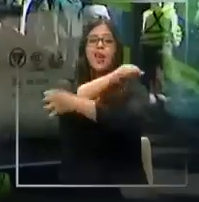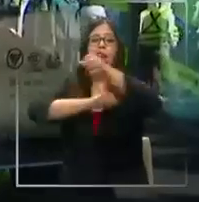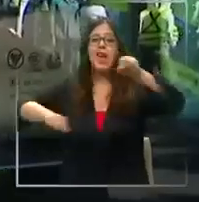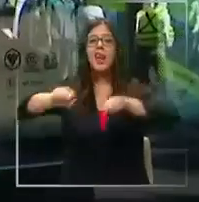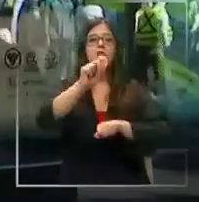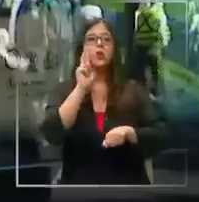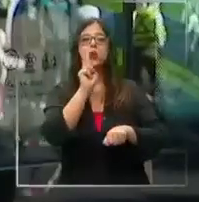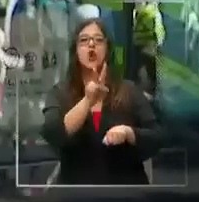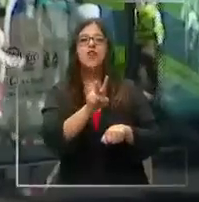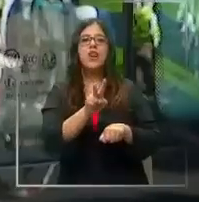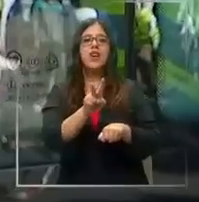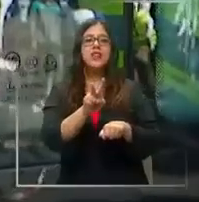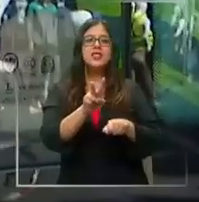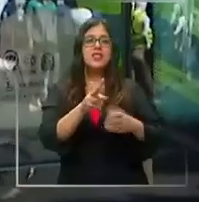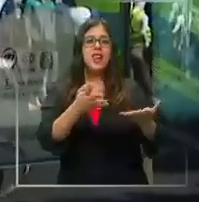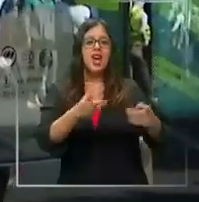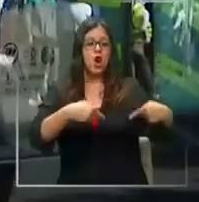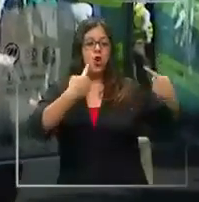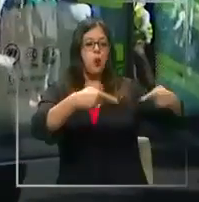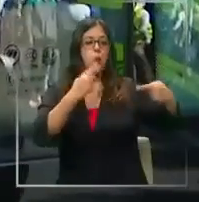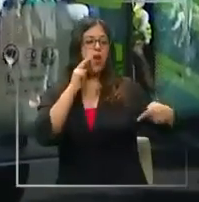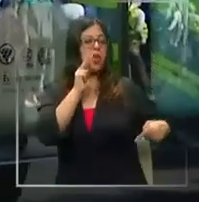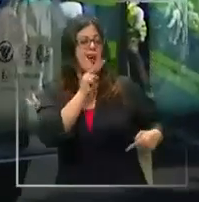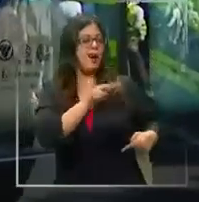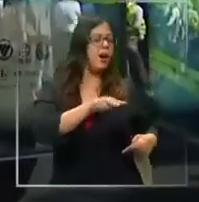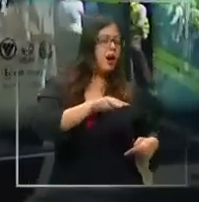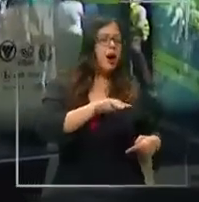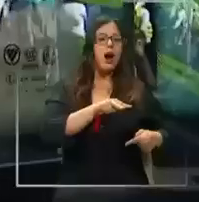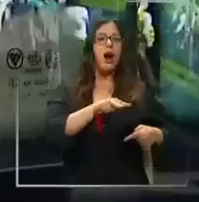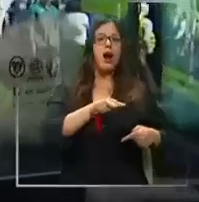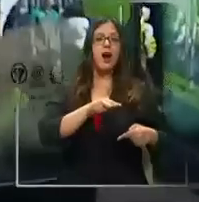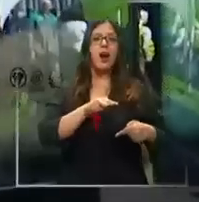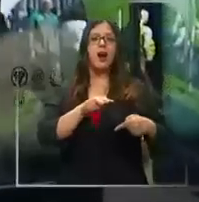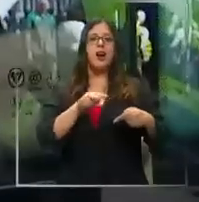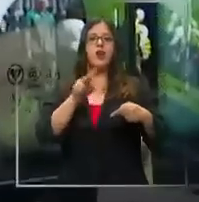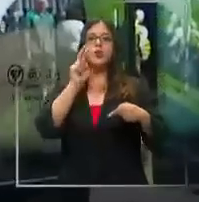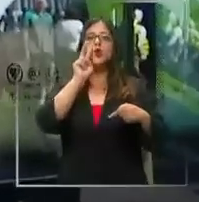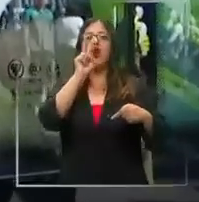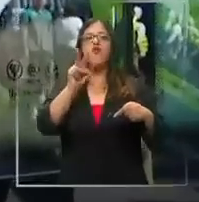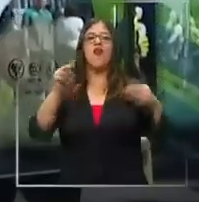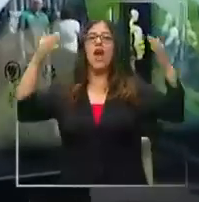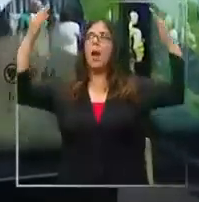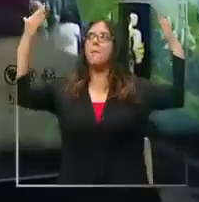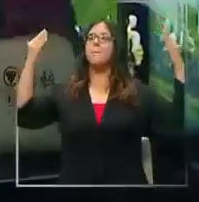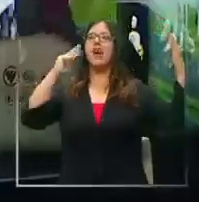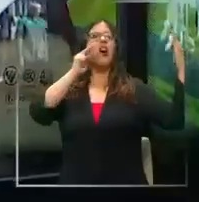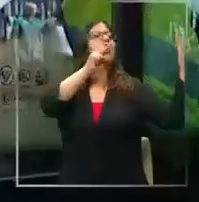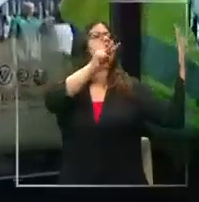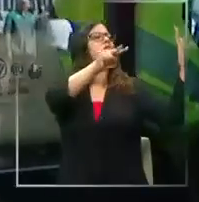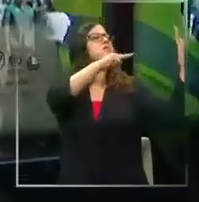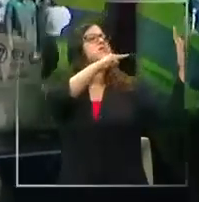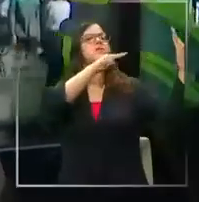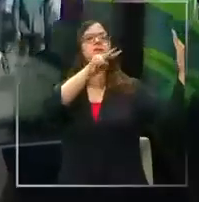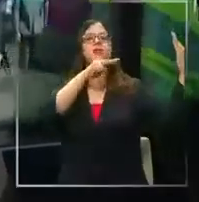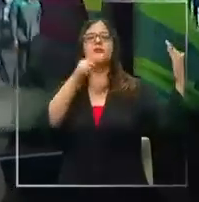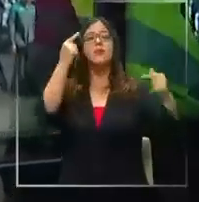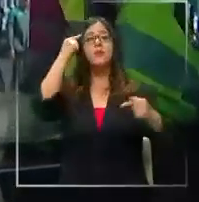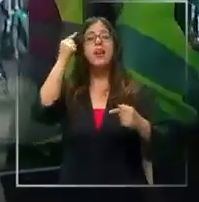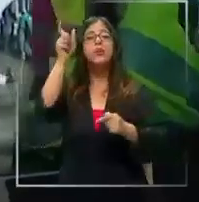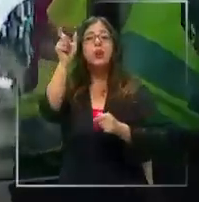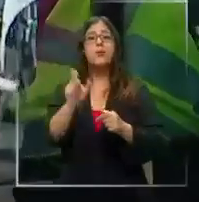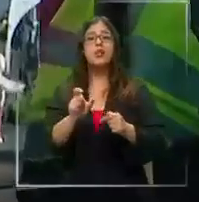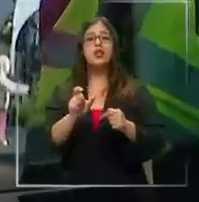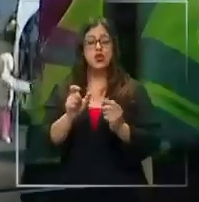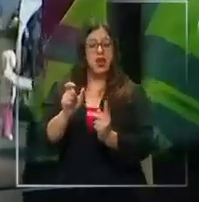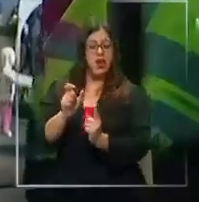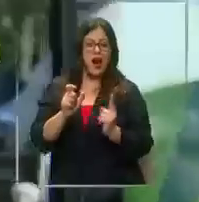ves la rueda delantera, ¿te das cuenta? Por los espejos no la ves, no ves por los espejos, no ves la rueda delantera. Imagínate una persona que está